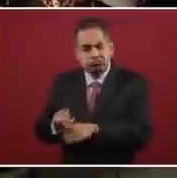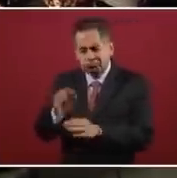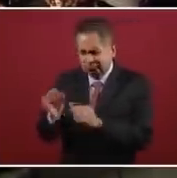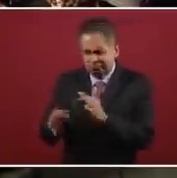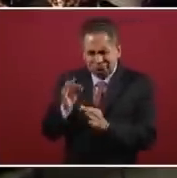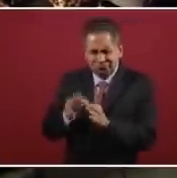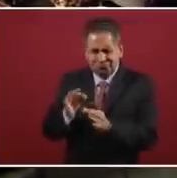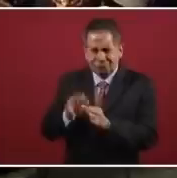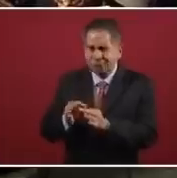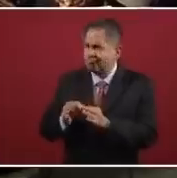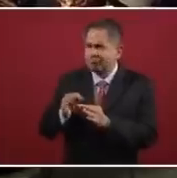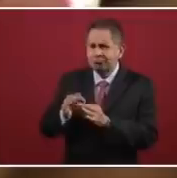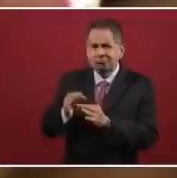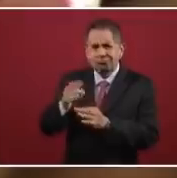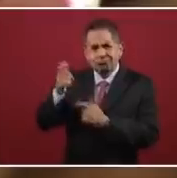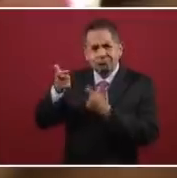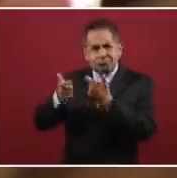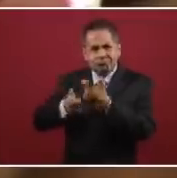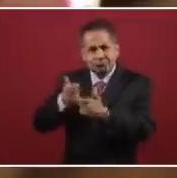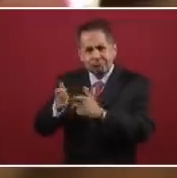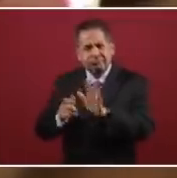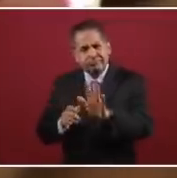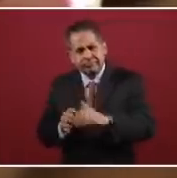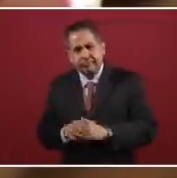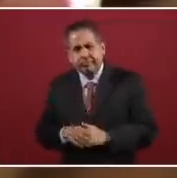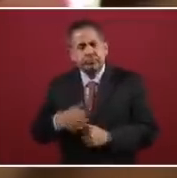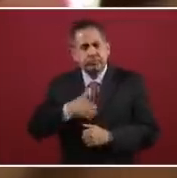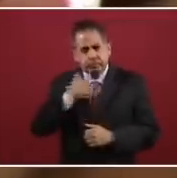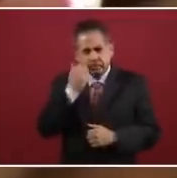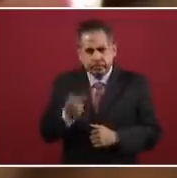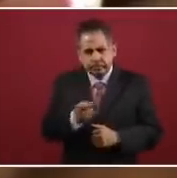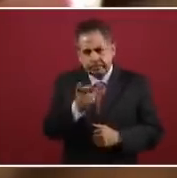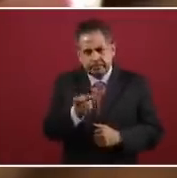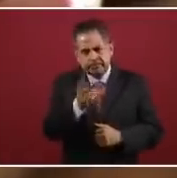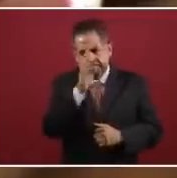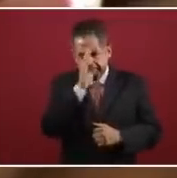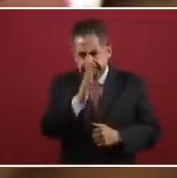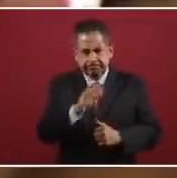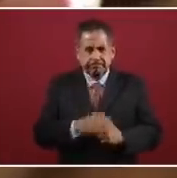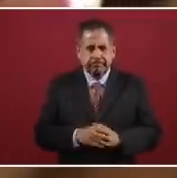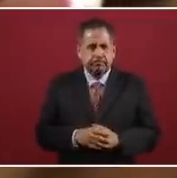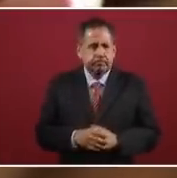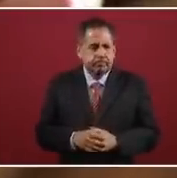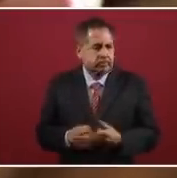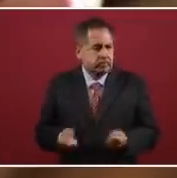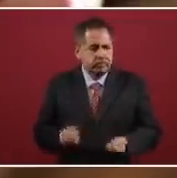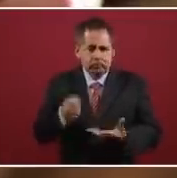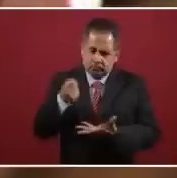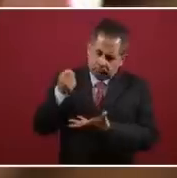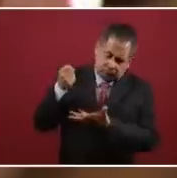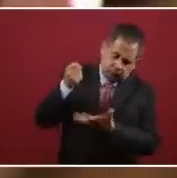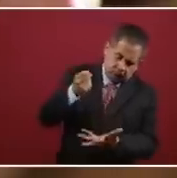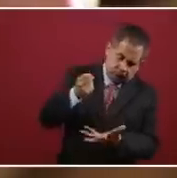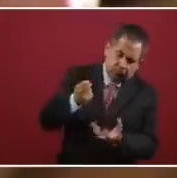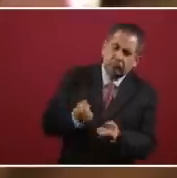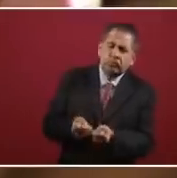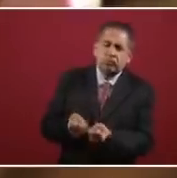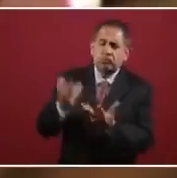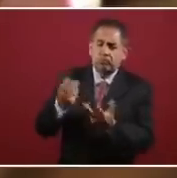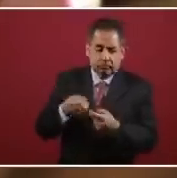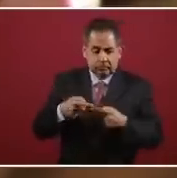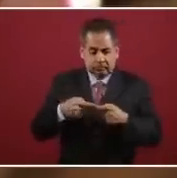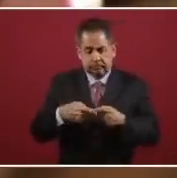menos morosidad en este tiempo. Pero quisiera preguntarle, ¿qué presupuesto tienen programado para este